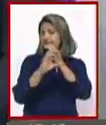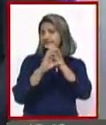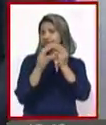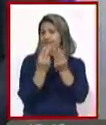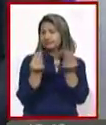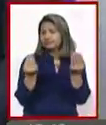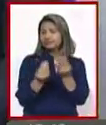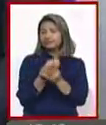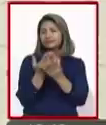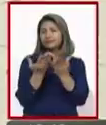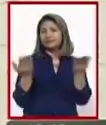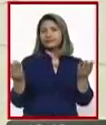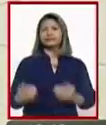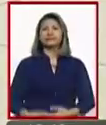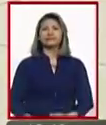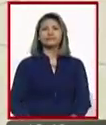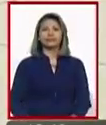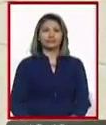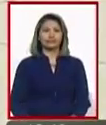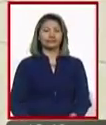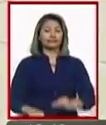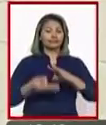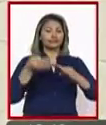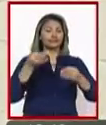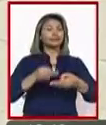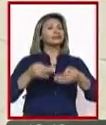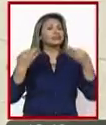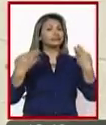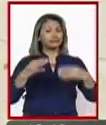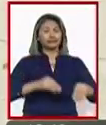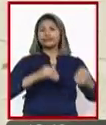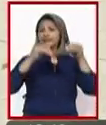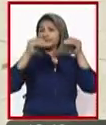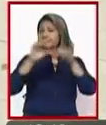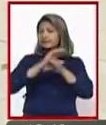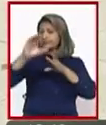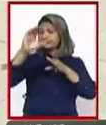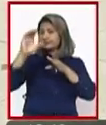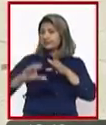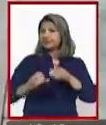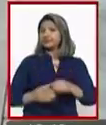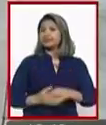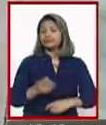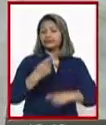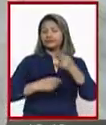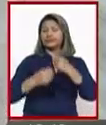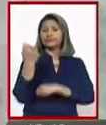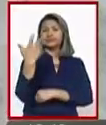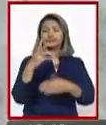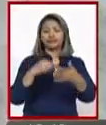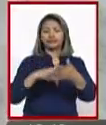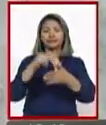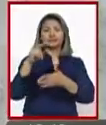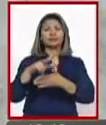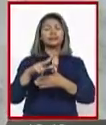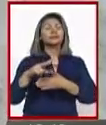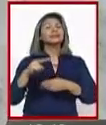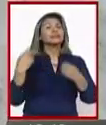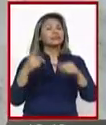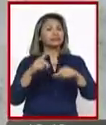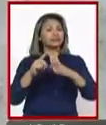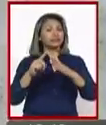sus productos. La fecha prevista para el traslado total de los comerciantes mayoristas será el 15 de este mes. En esta media